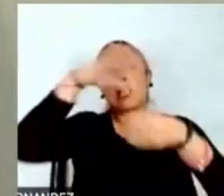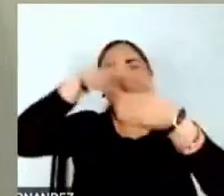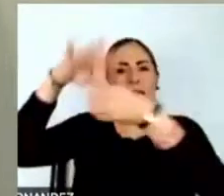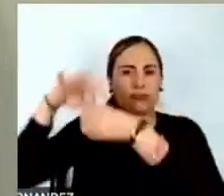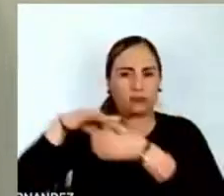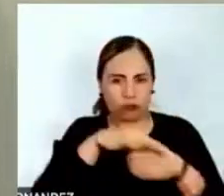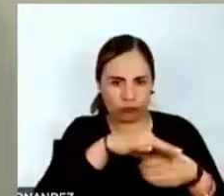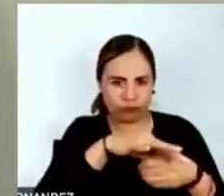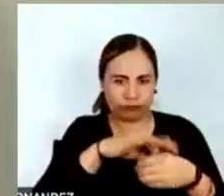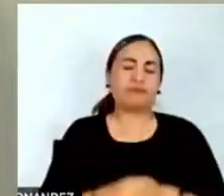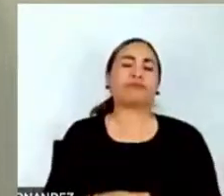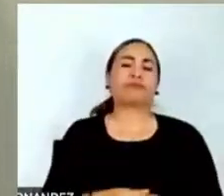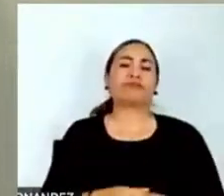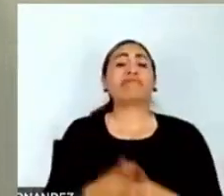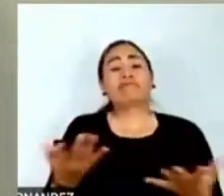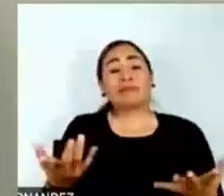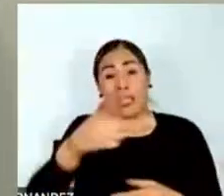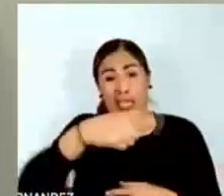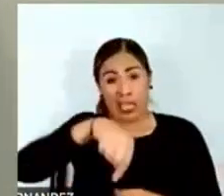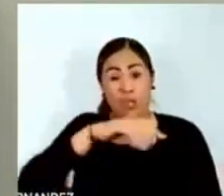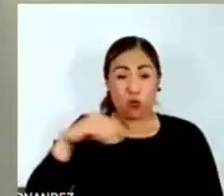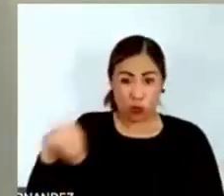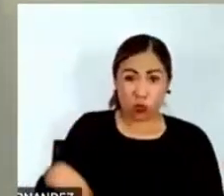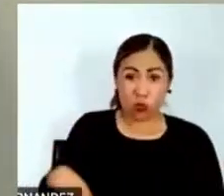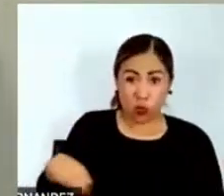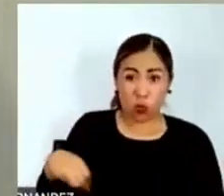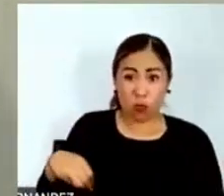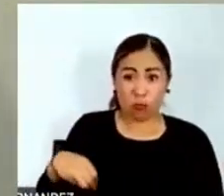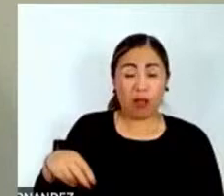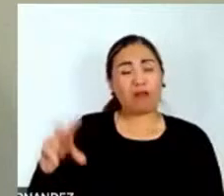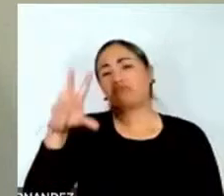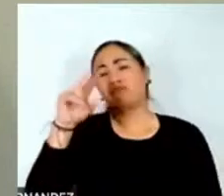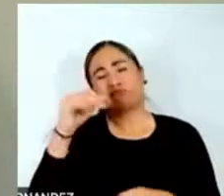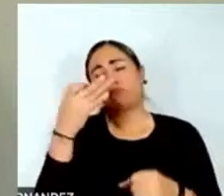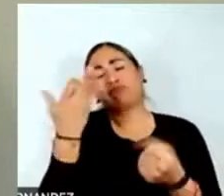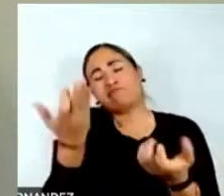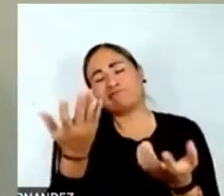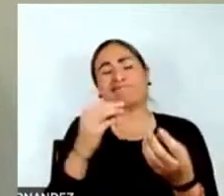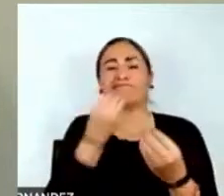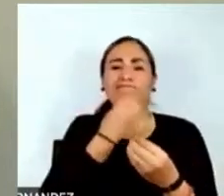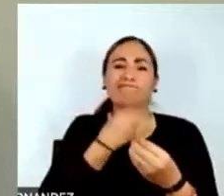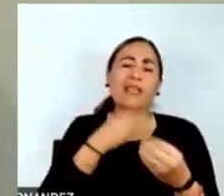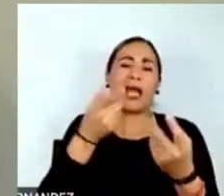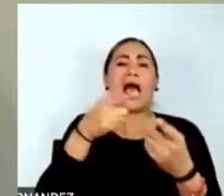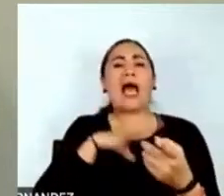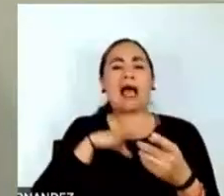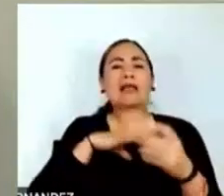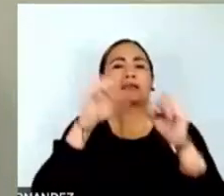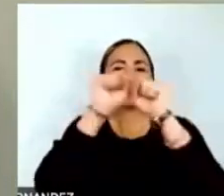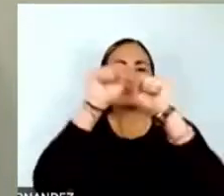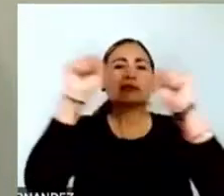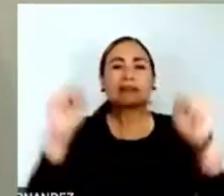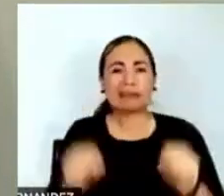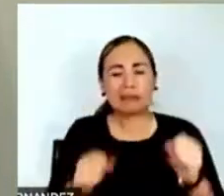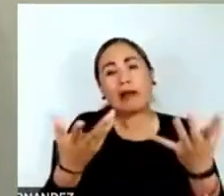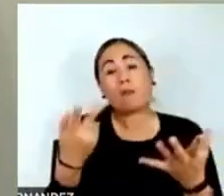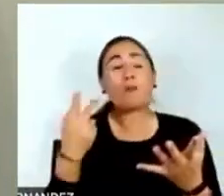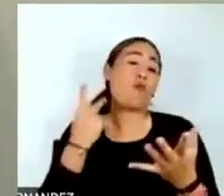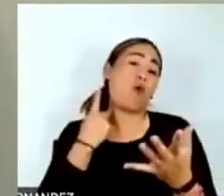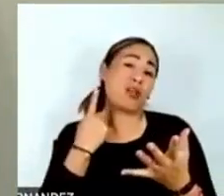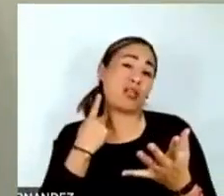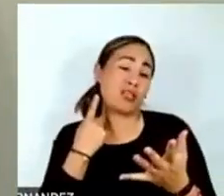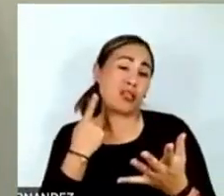encuentran inmersos en un sistema en donde, como cualquier otro, por ser político, deben y tienen que